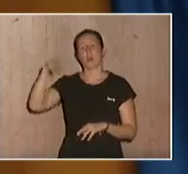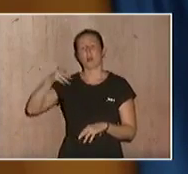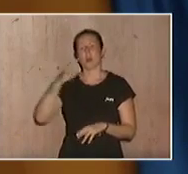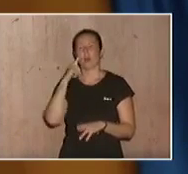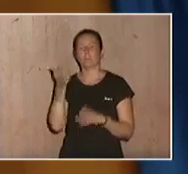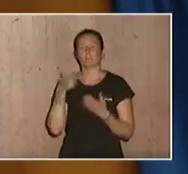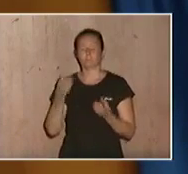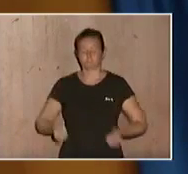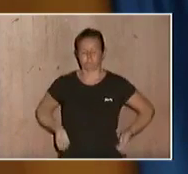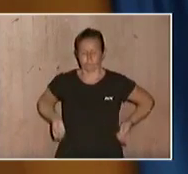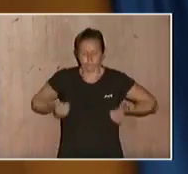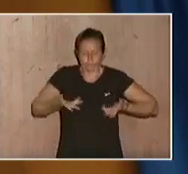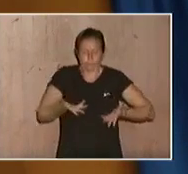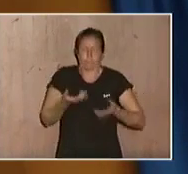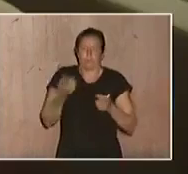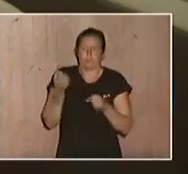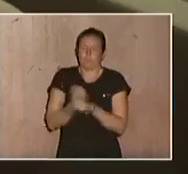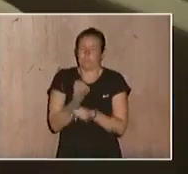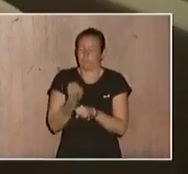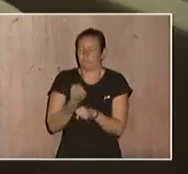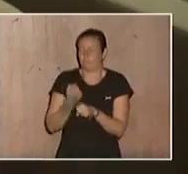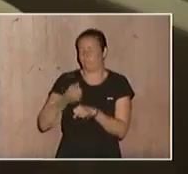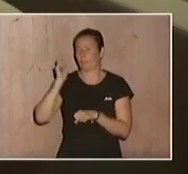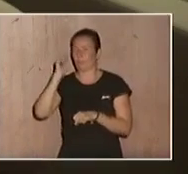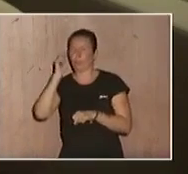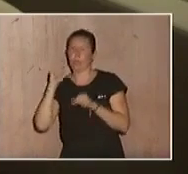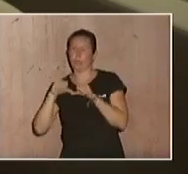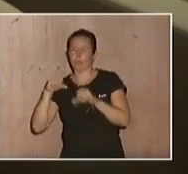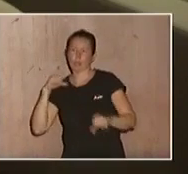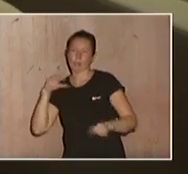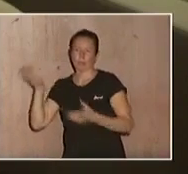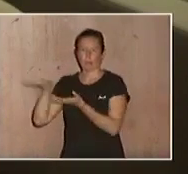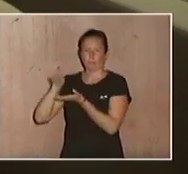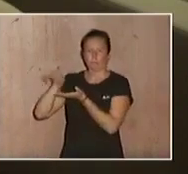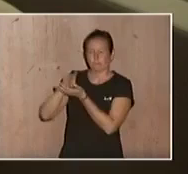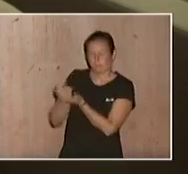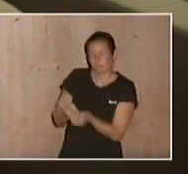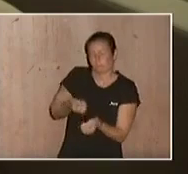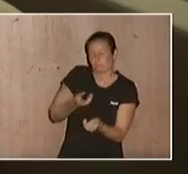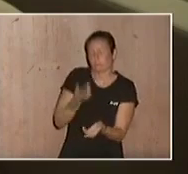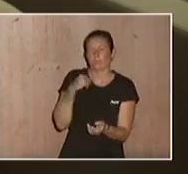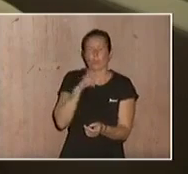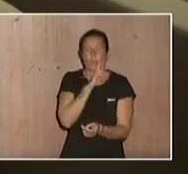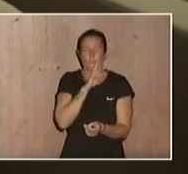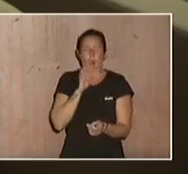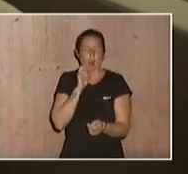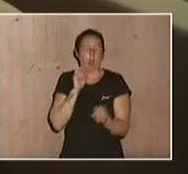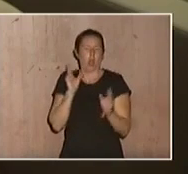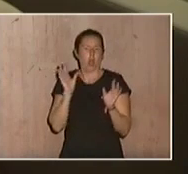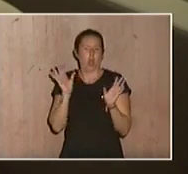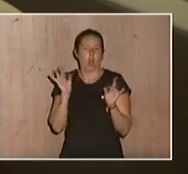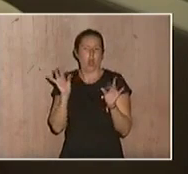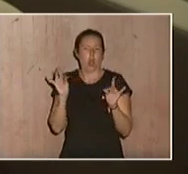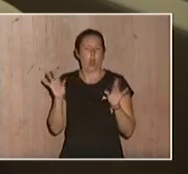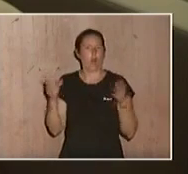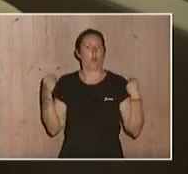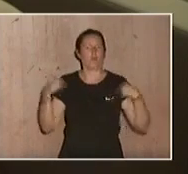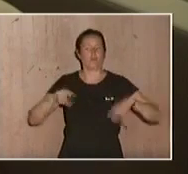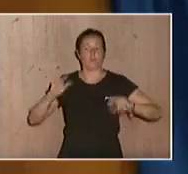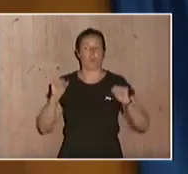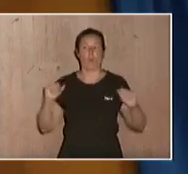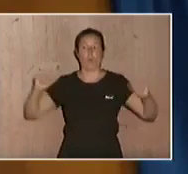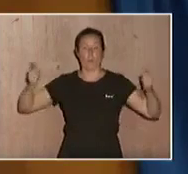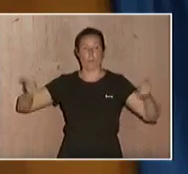generosidad que impregna su obra y su labor docente. De incalculable valor en los primeros años de la vida académica